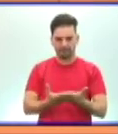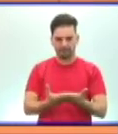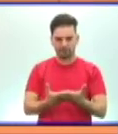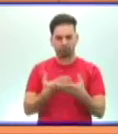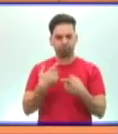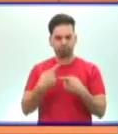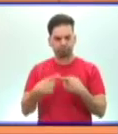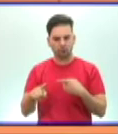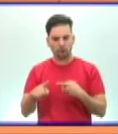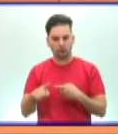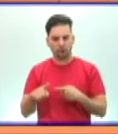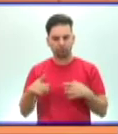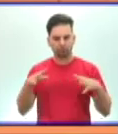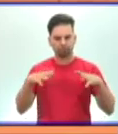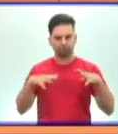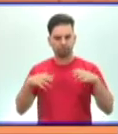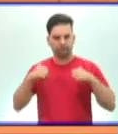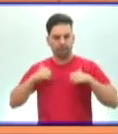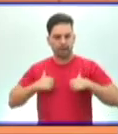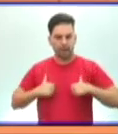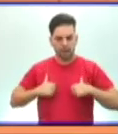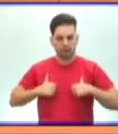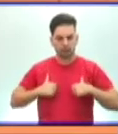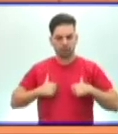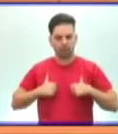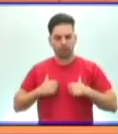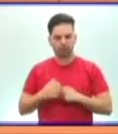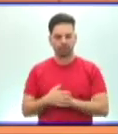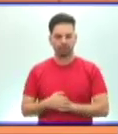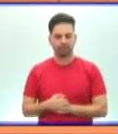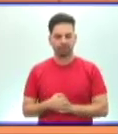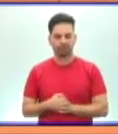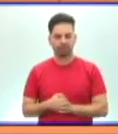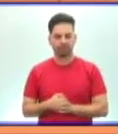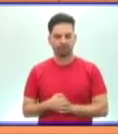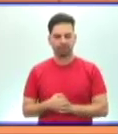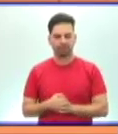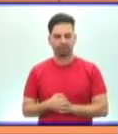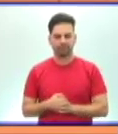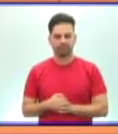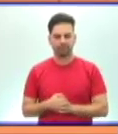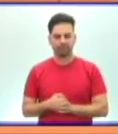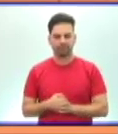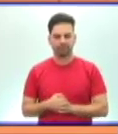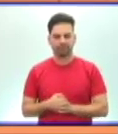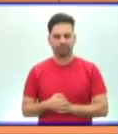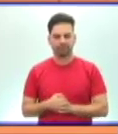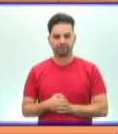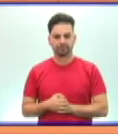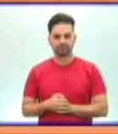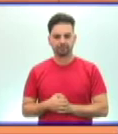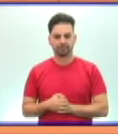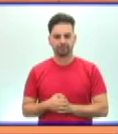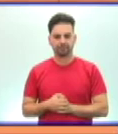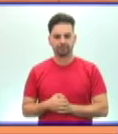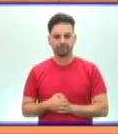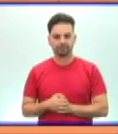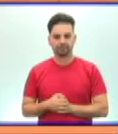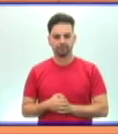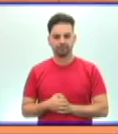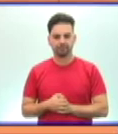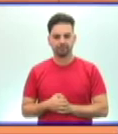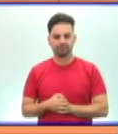trabajo que van a utilizar durante su paso por este nivel educativo. Recuerden los tips que ya les dimos